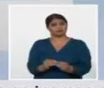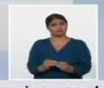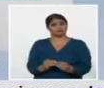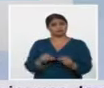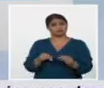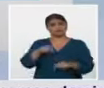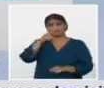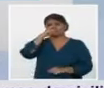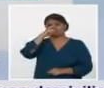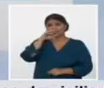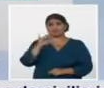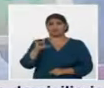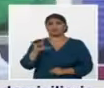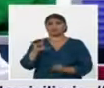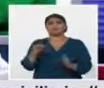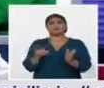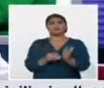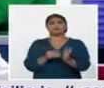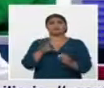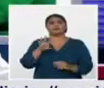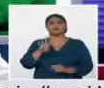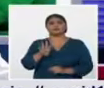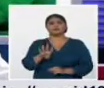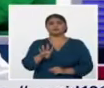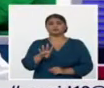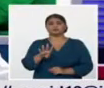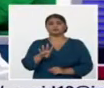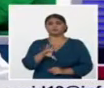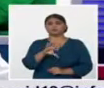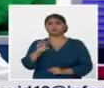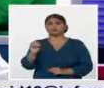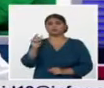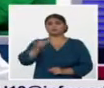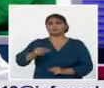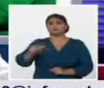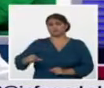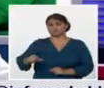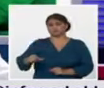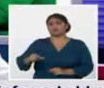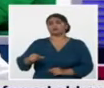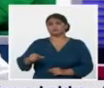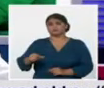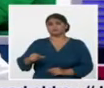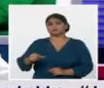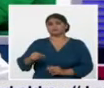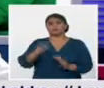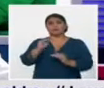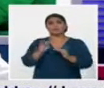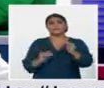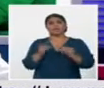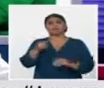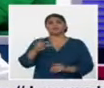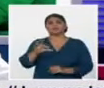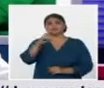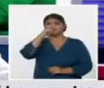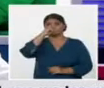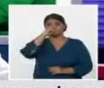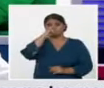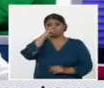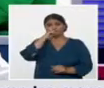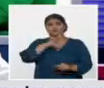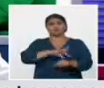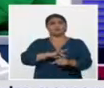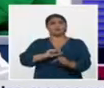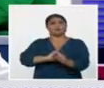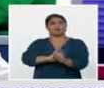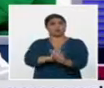ayer, 15.400 pacientes en edades pediátricas que se han diagnosticado en nuestro país con COVID-19,